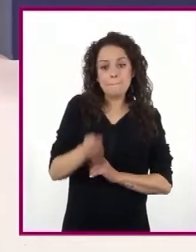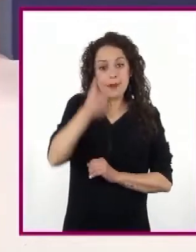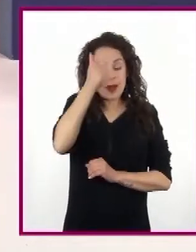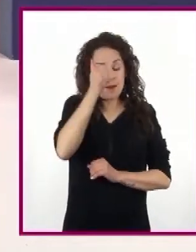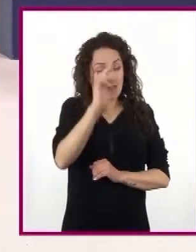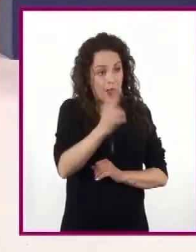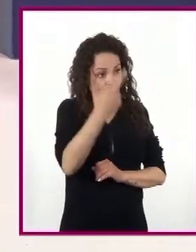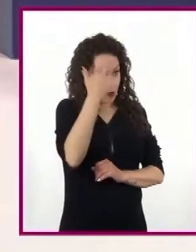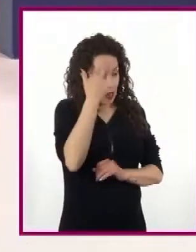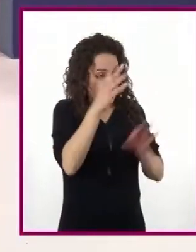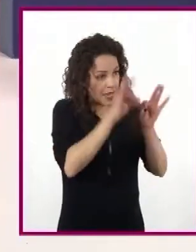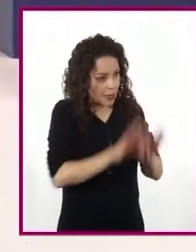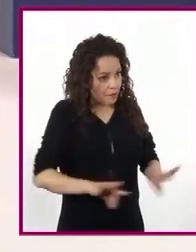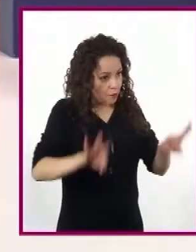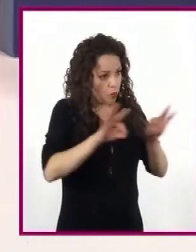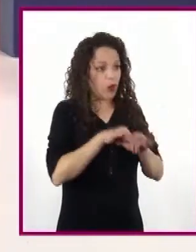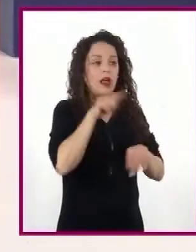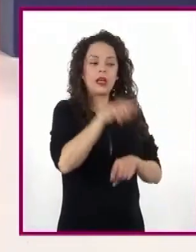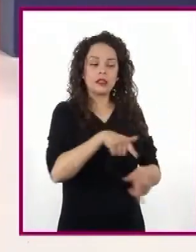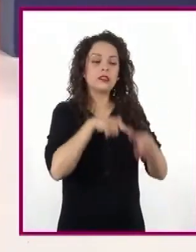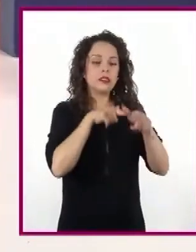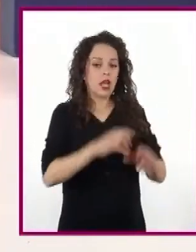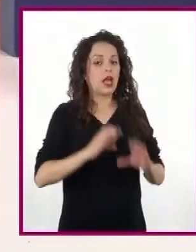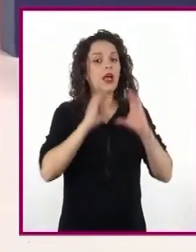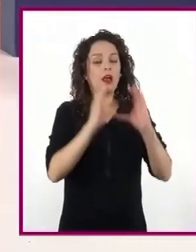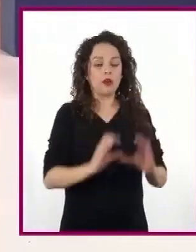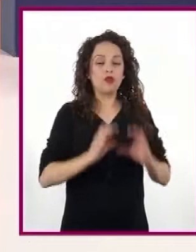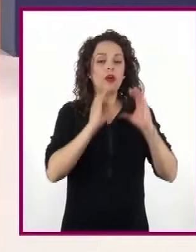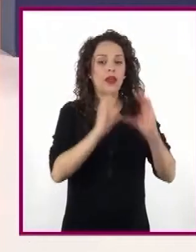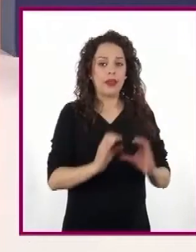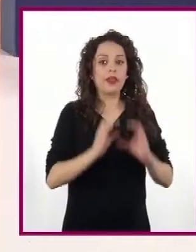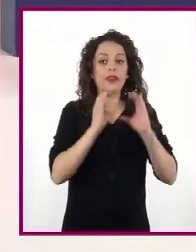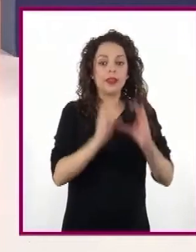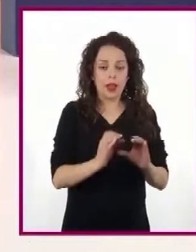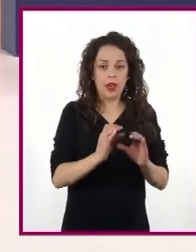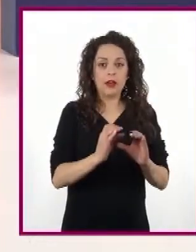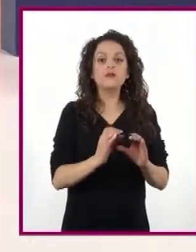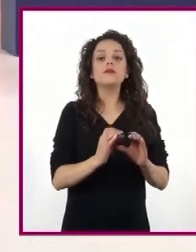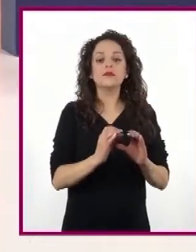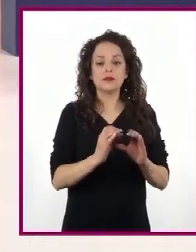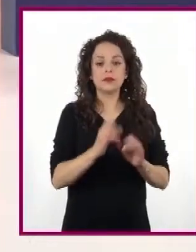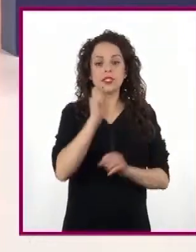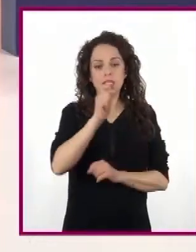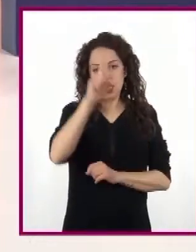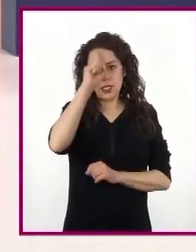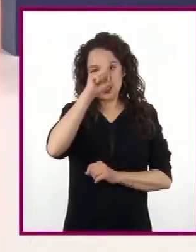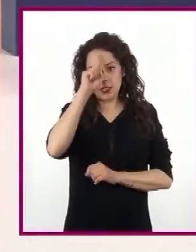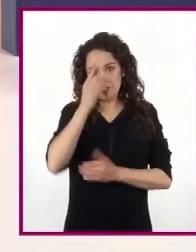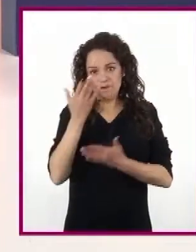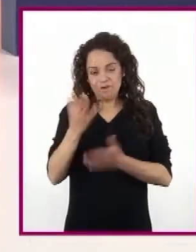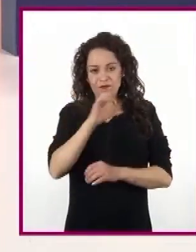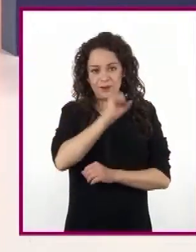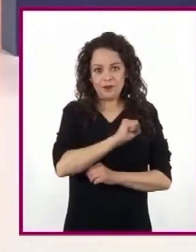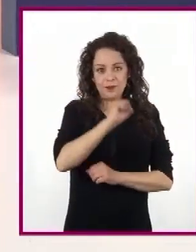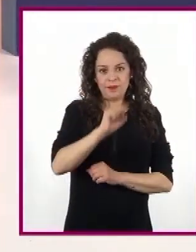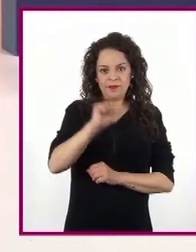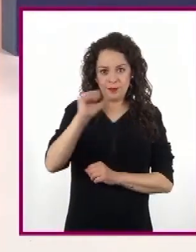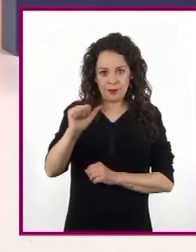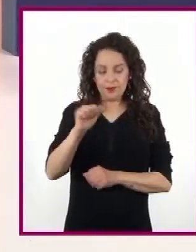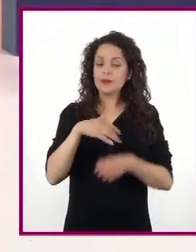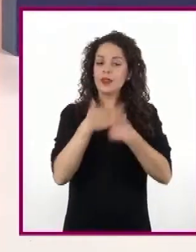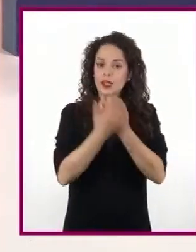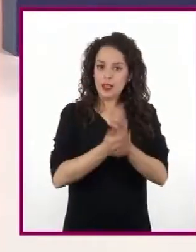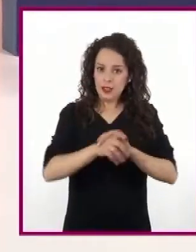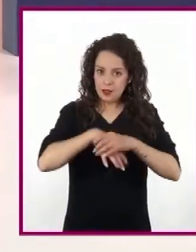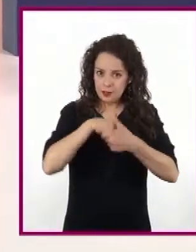muy importante que se sigan cuidando, practicando las medidas de higiene que nos recomienda el sector salud, lavándose